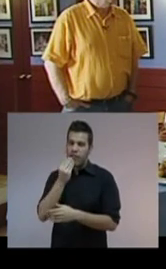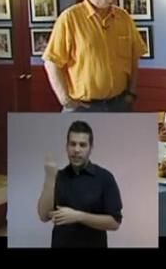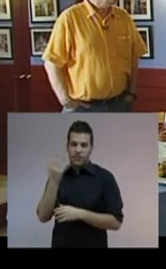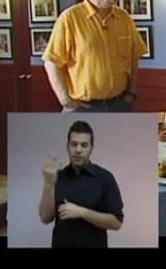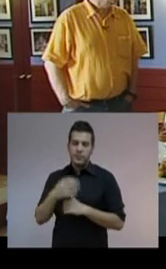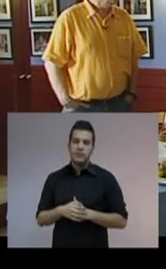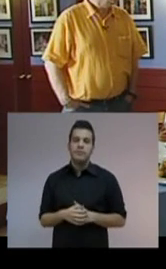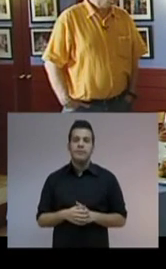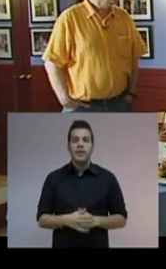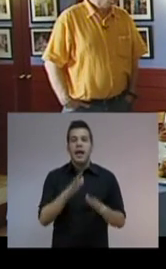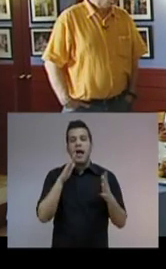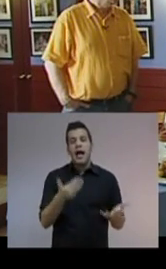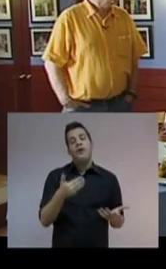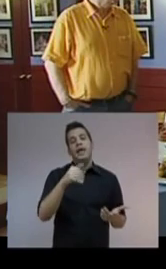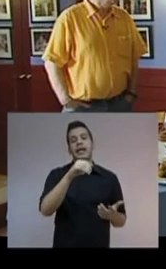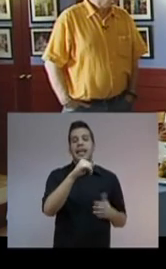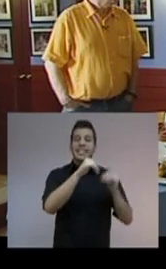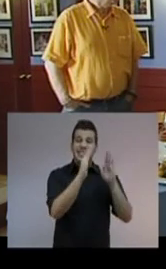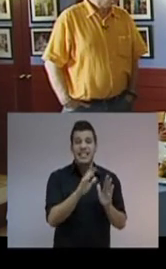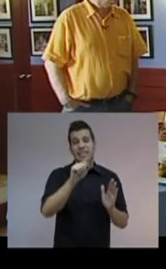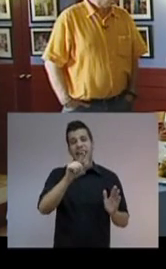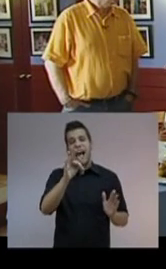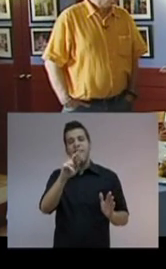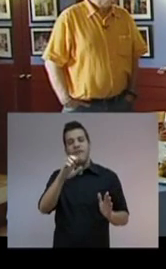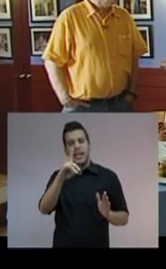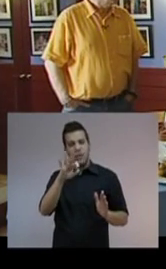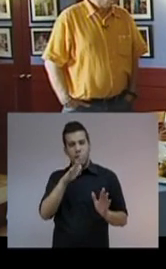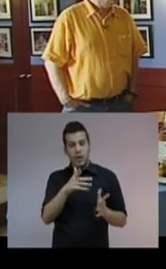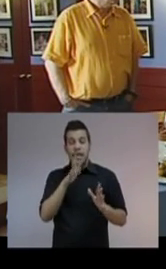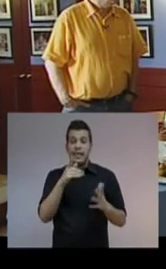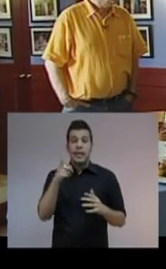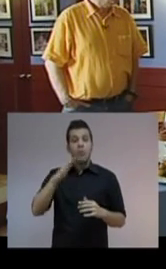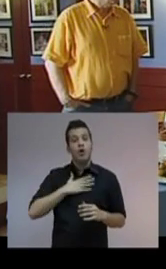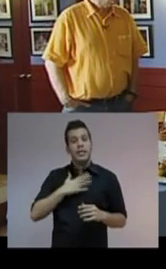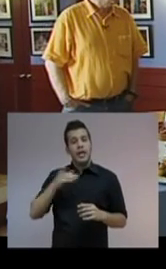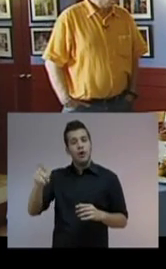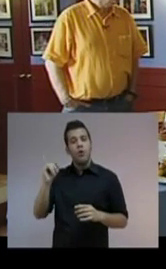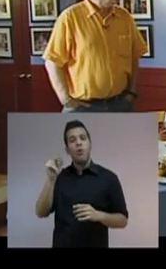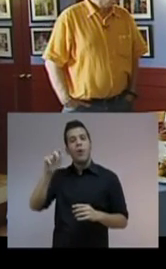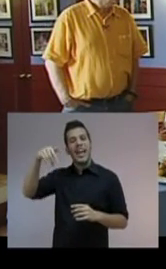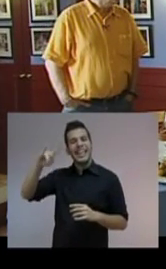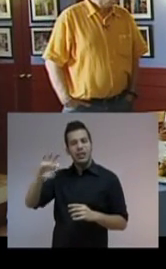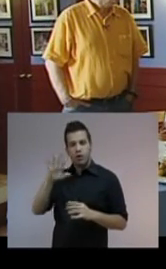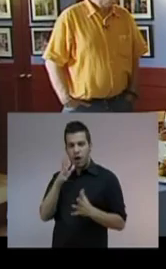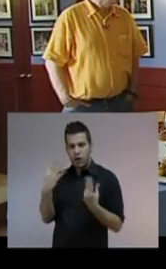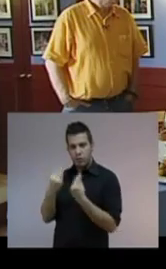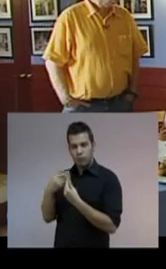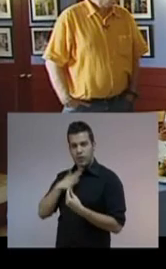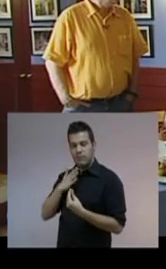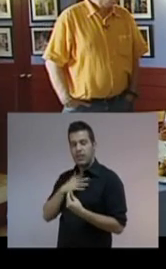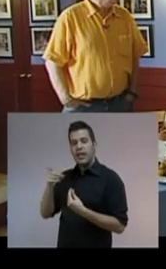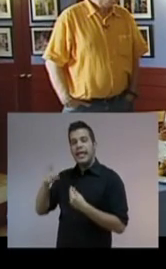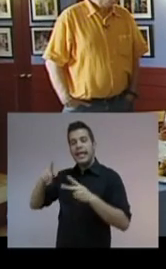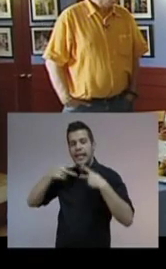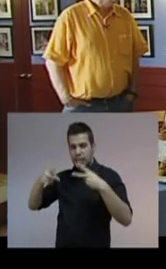Nos encontramos en Can Alfredo, o Casa de Alfredo, y estamos con Juanito, su propietario. Sin duda es uno de los restaurantes mejor referenciados